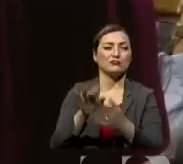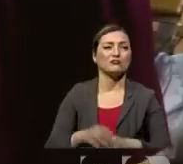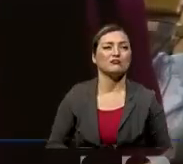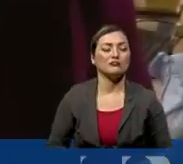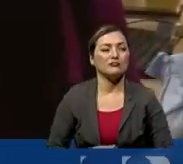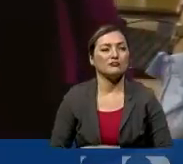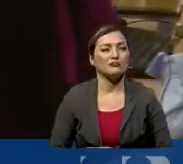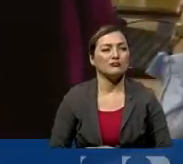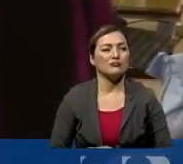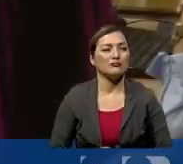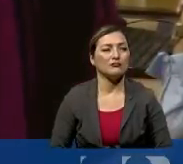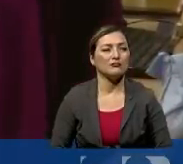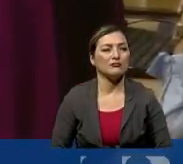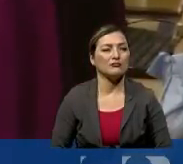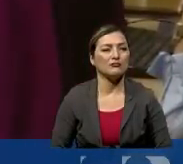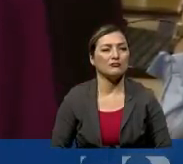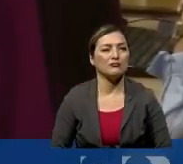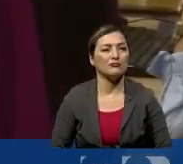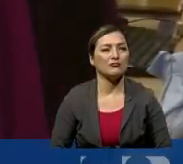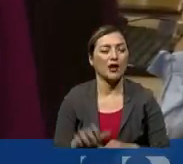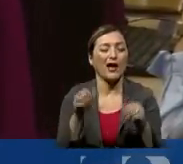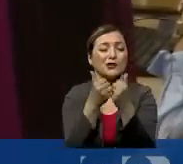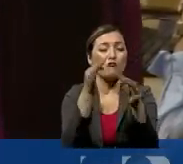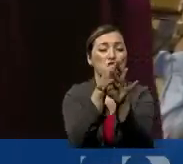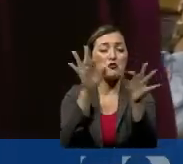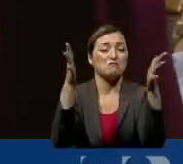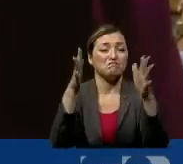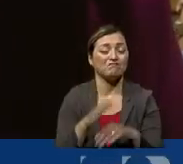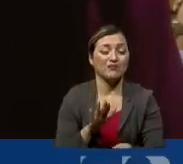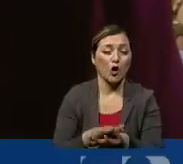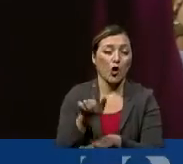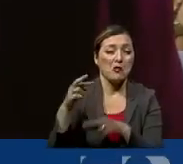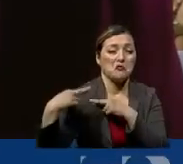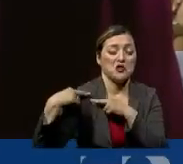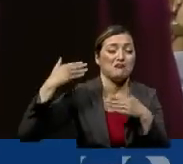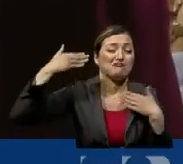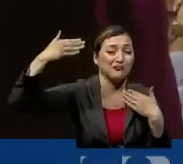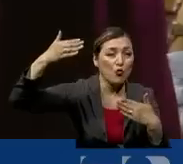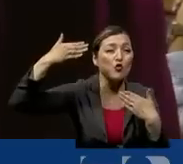haber incumplido sus funciones y encontrarlos responsables